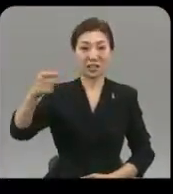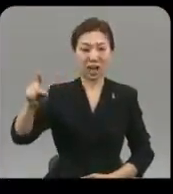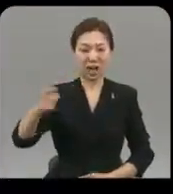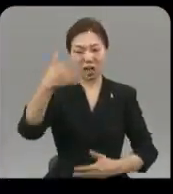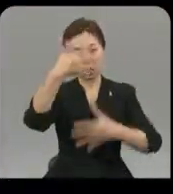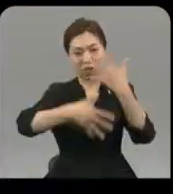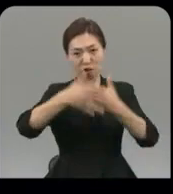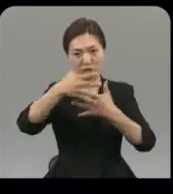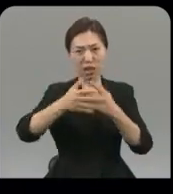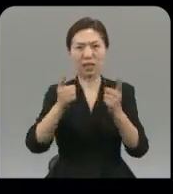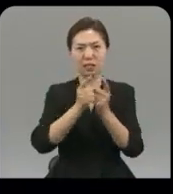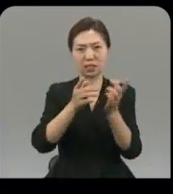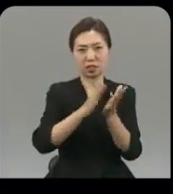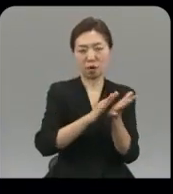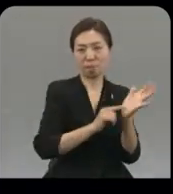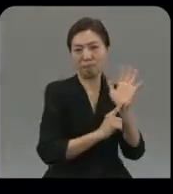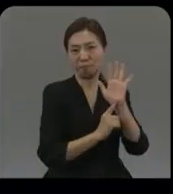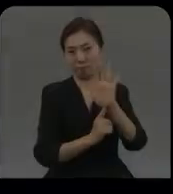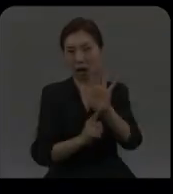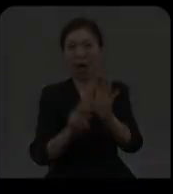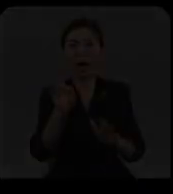vie que aún no han decidido su voto